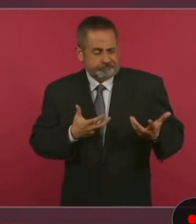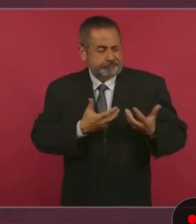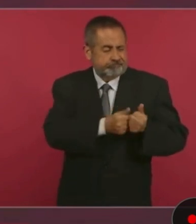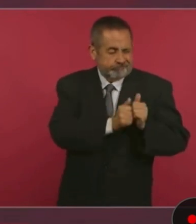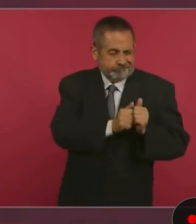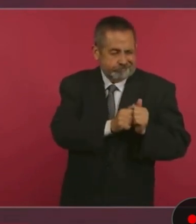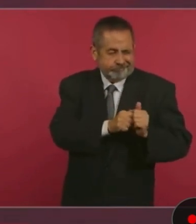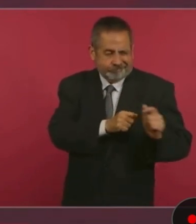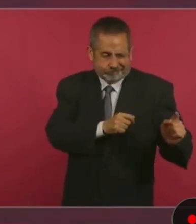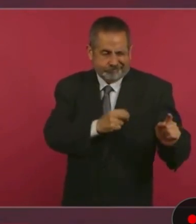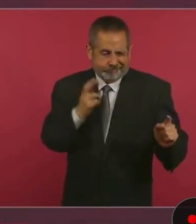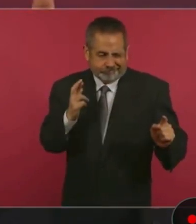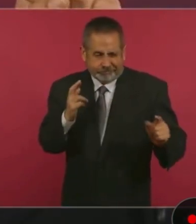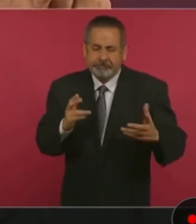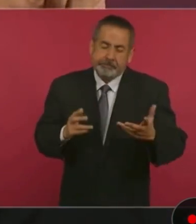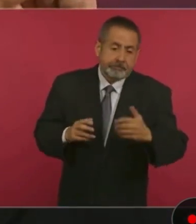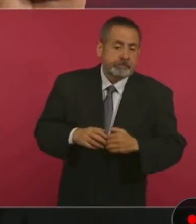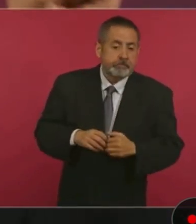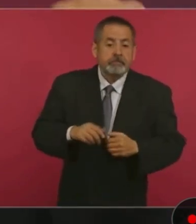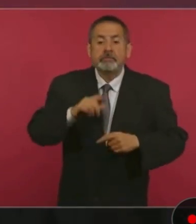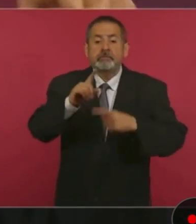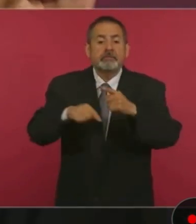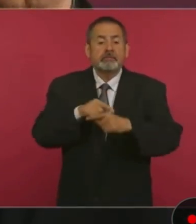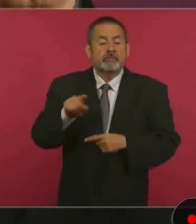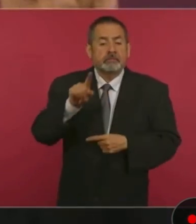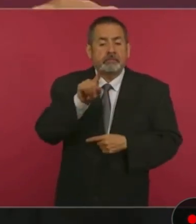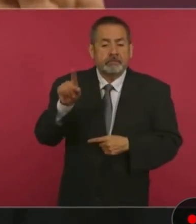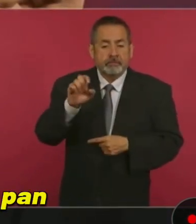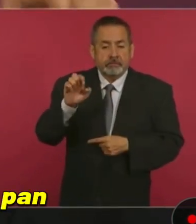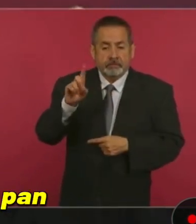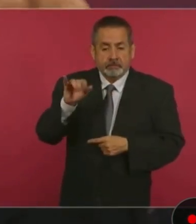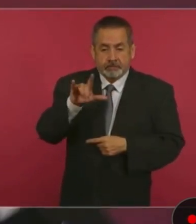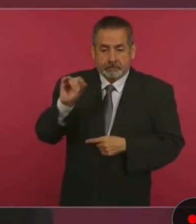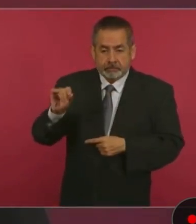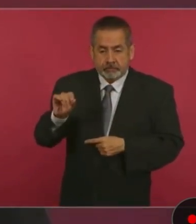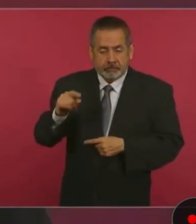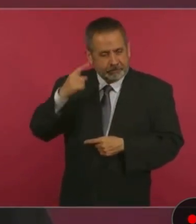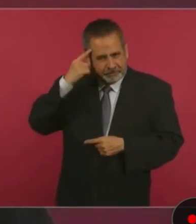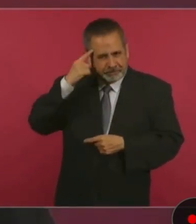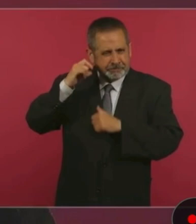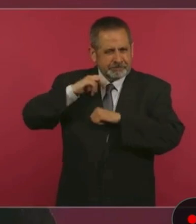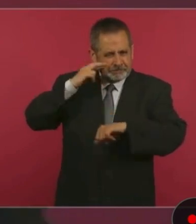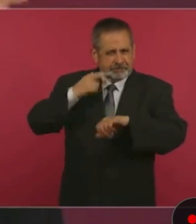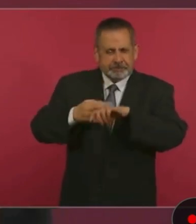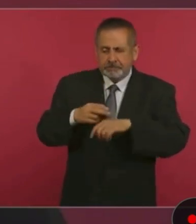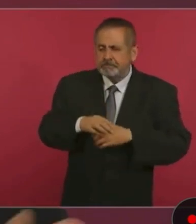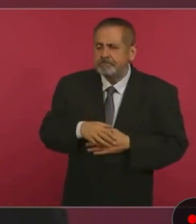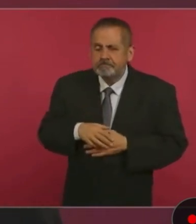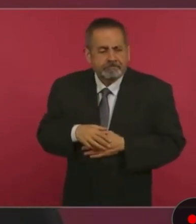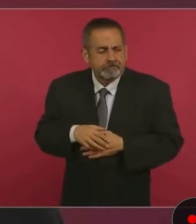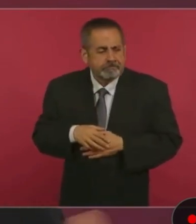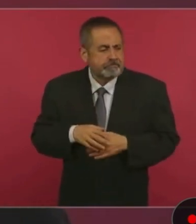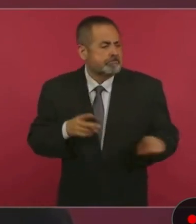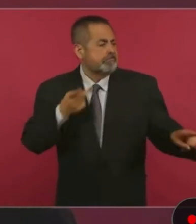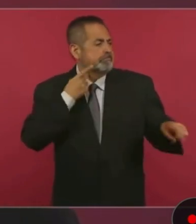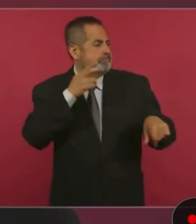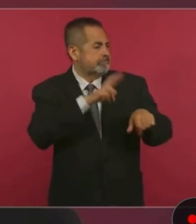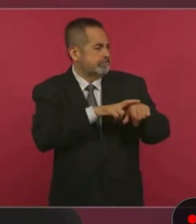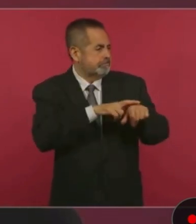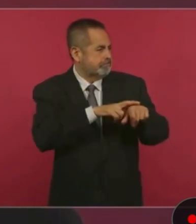Pero Zedillo le entregó la Procuraduría al PAN. No estoy diciendo